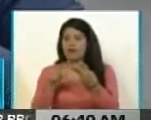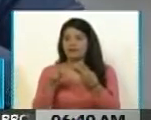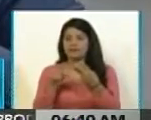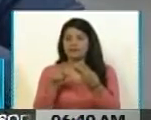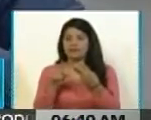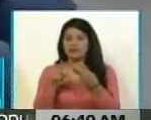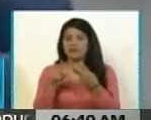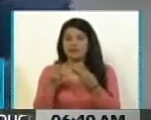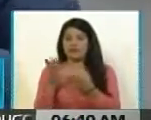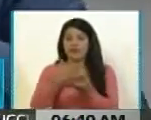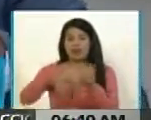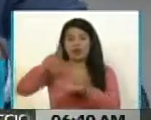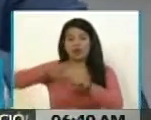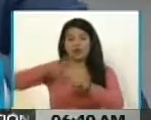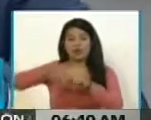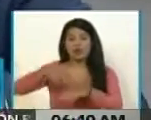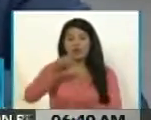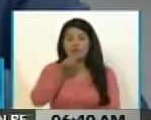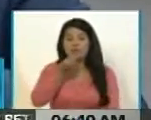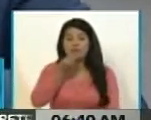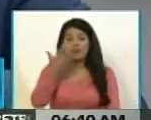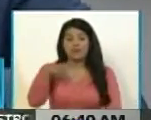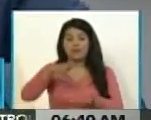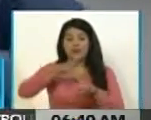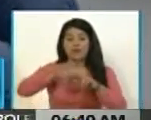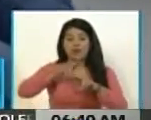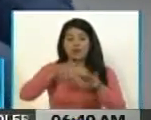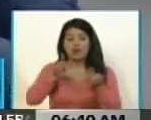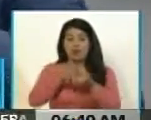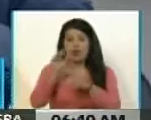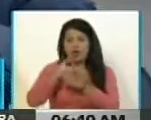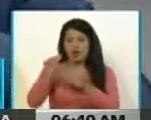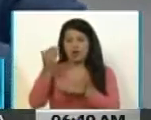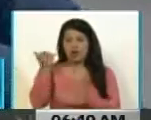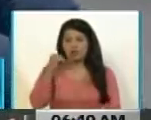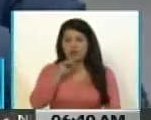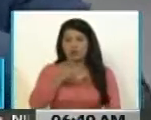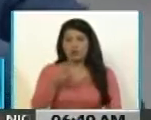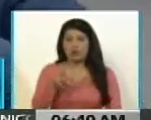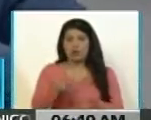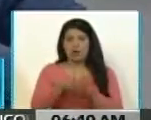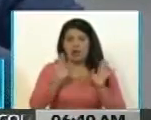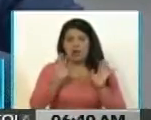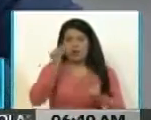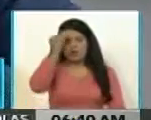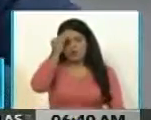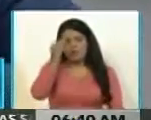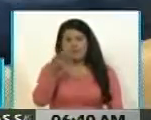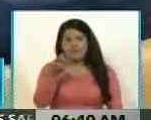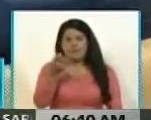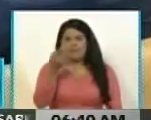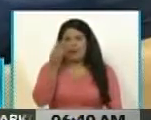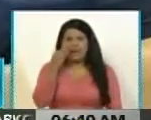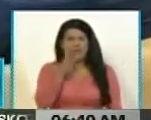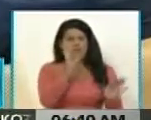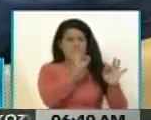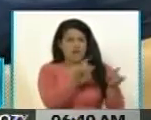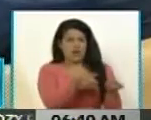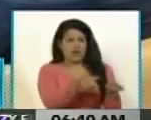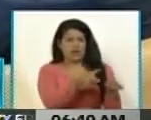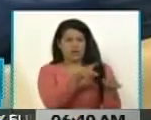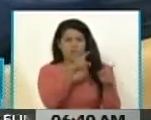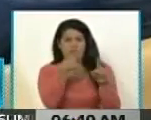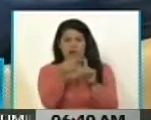paralelo de alimentos muy similar a lo que hicieron con el dólar. Es decir, pareciera que son muchas, muchas cosas